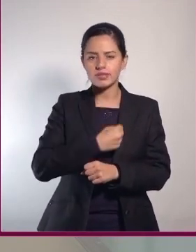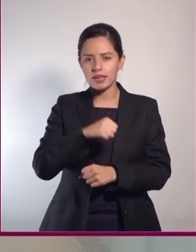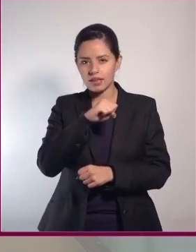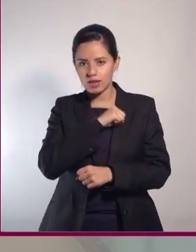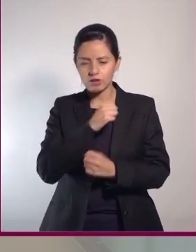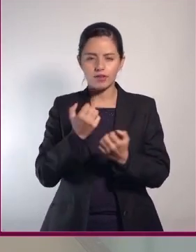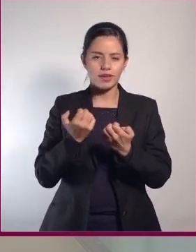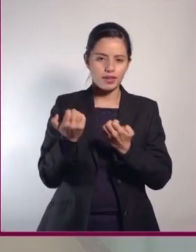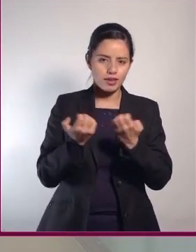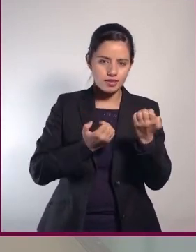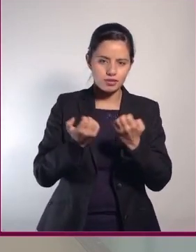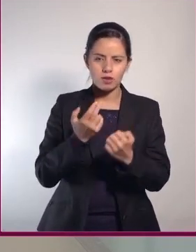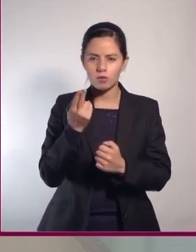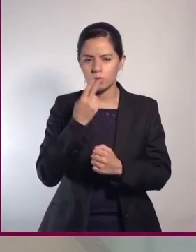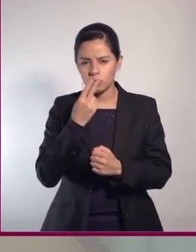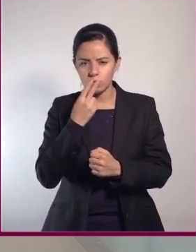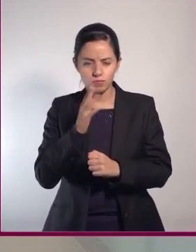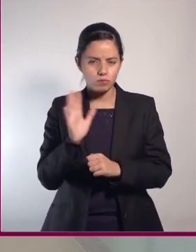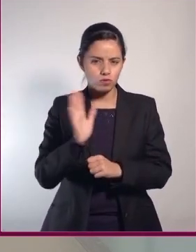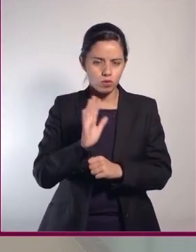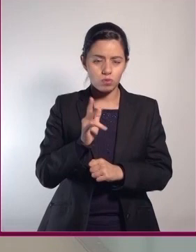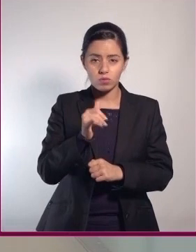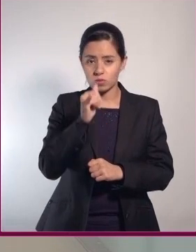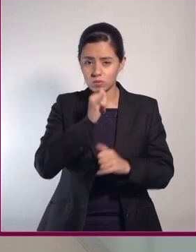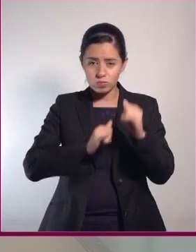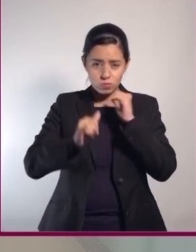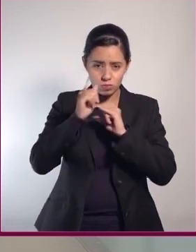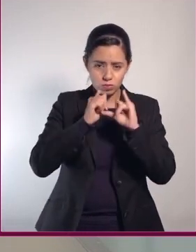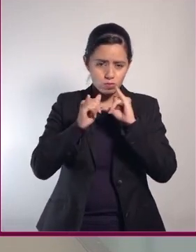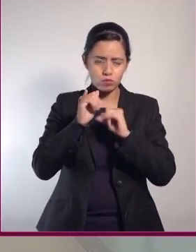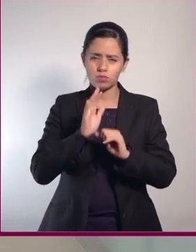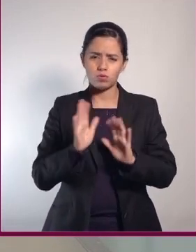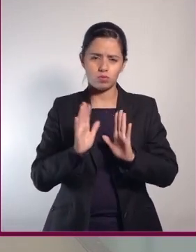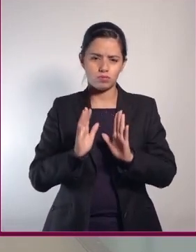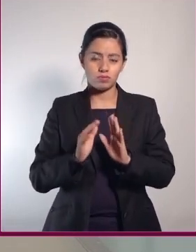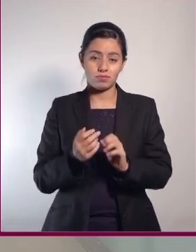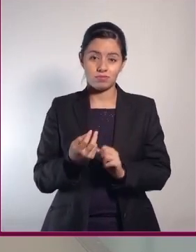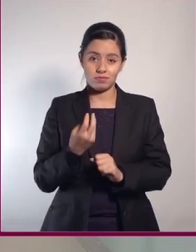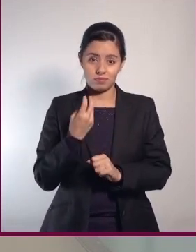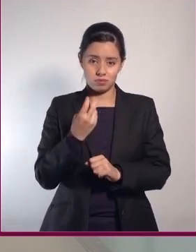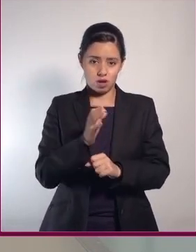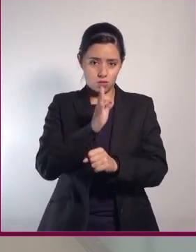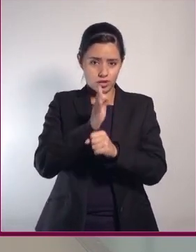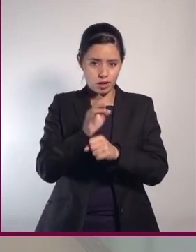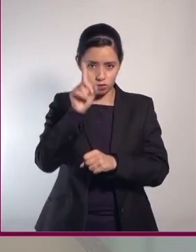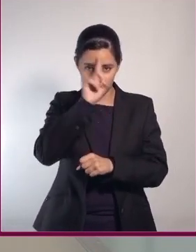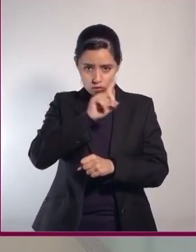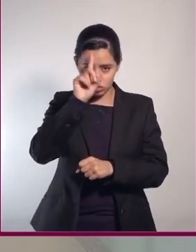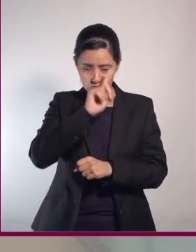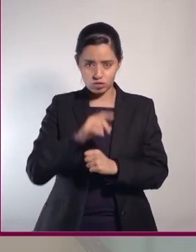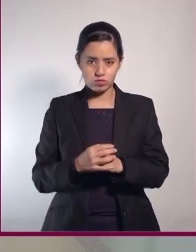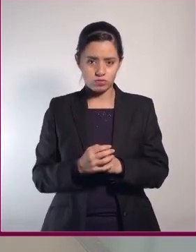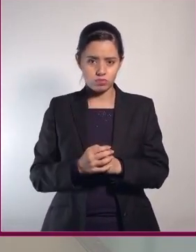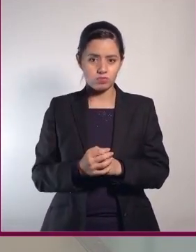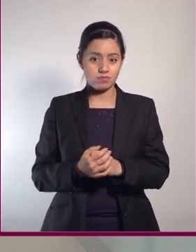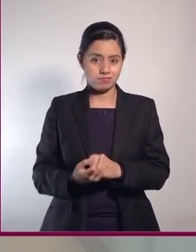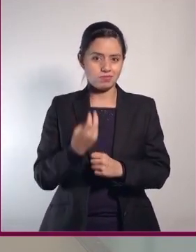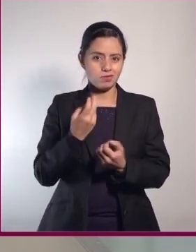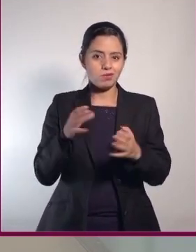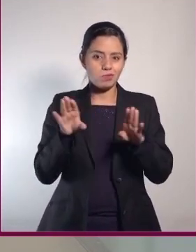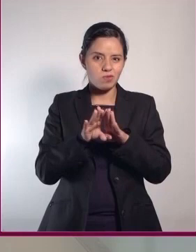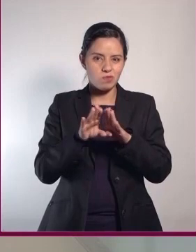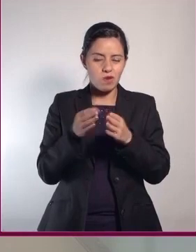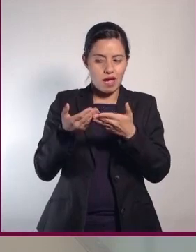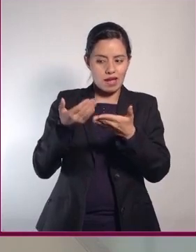realiza ejercicio, no fumes, no bebas con descontrol. Llegar a algo tan sencillo y con niveles tan poderosos de prevención en la salud